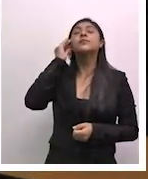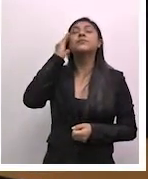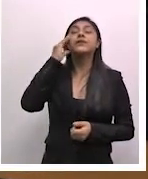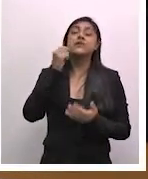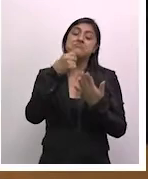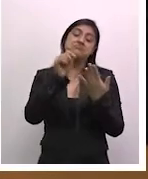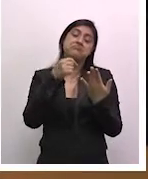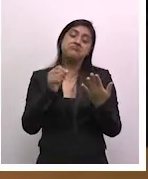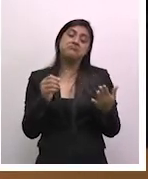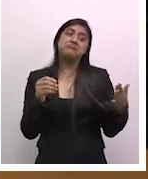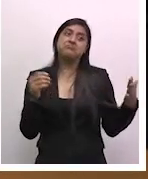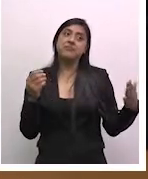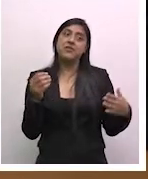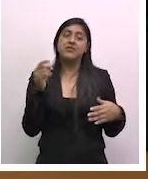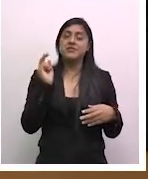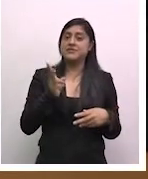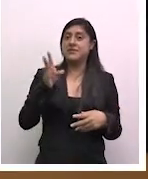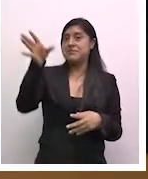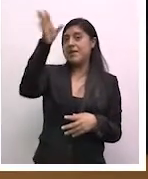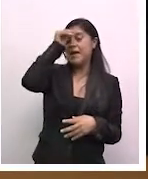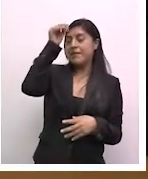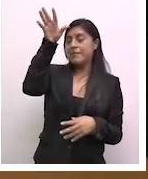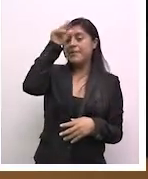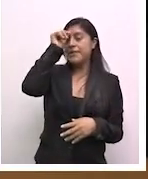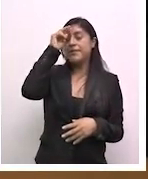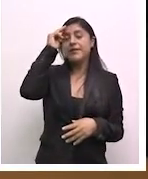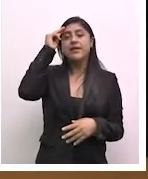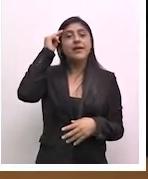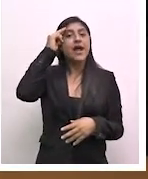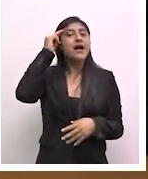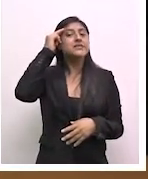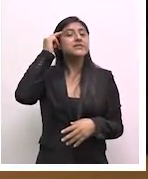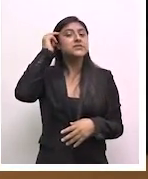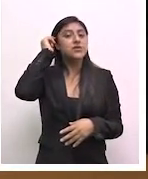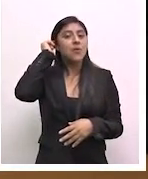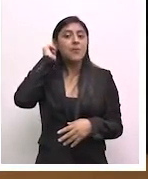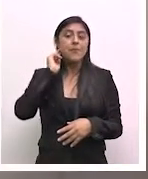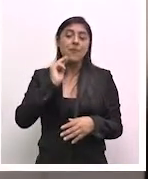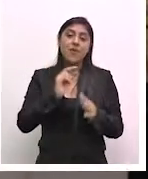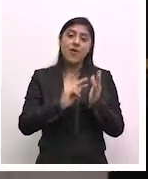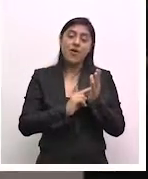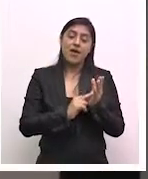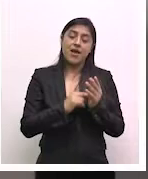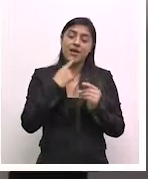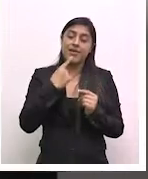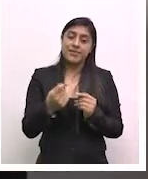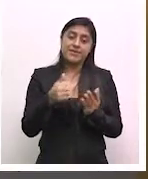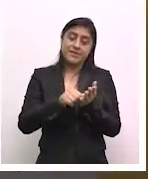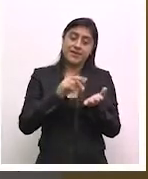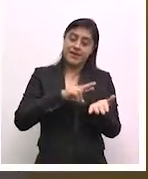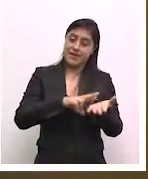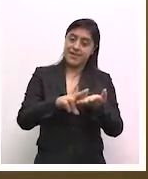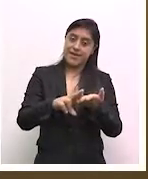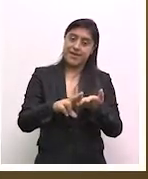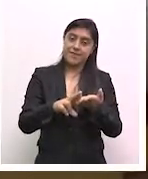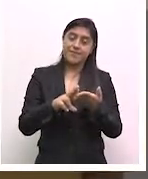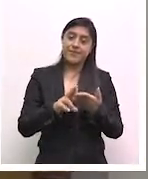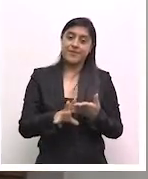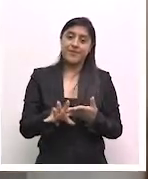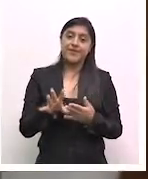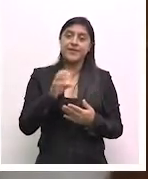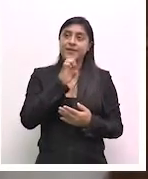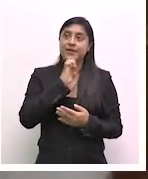de xela todas sus experiencias las califica como enriquecedoras razón por la que define de la siguiente manera al